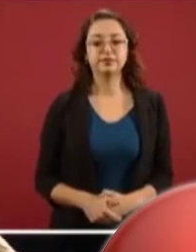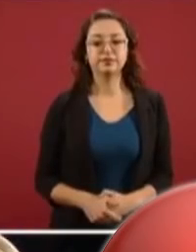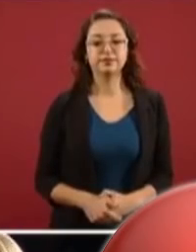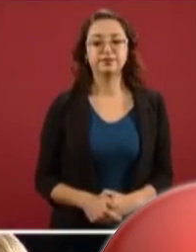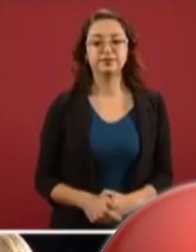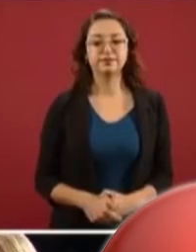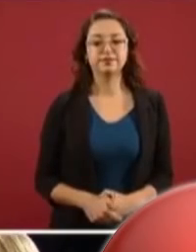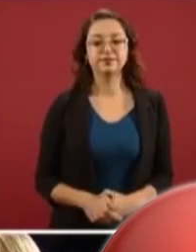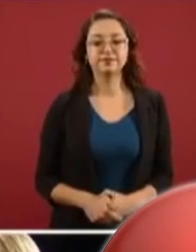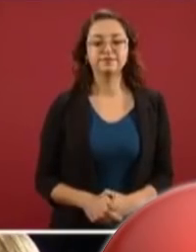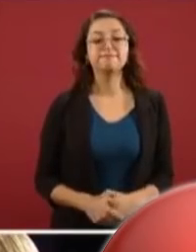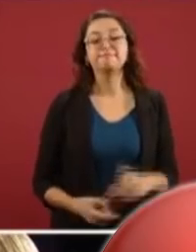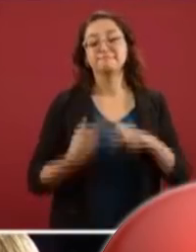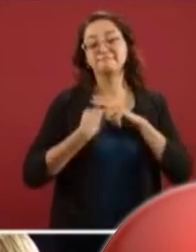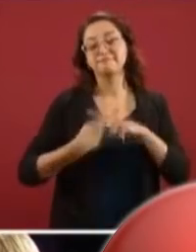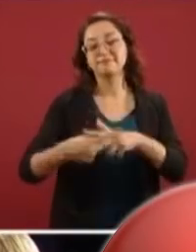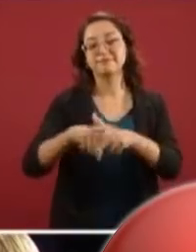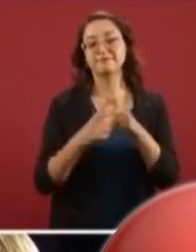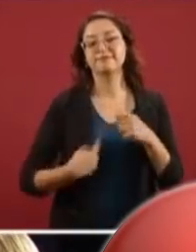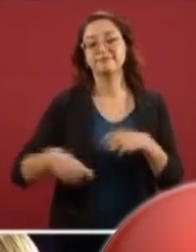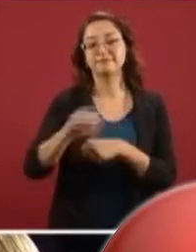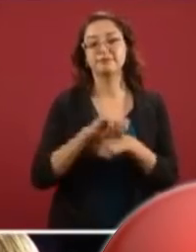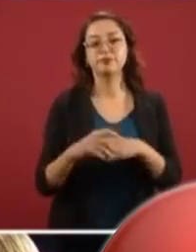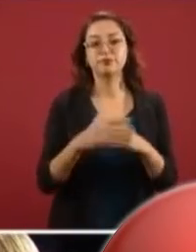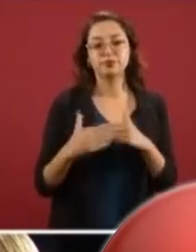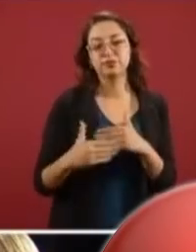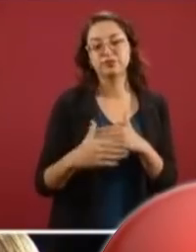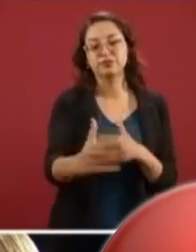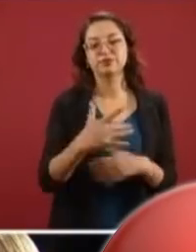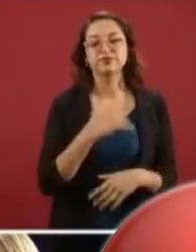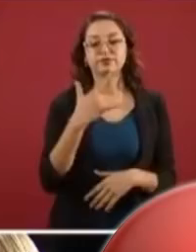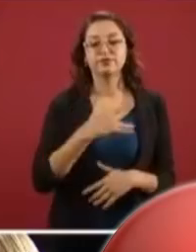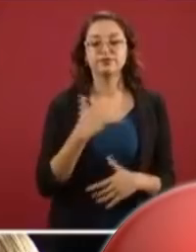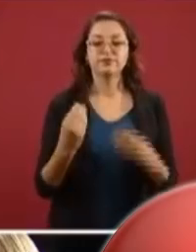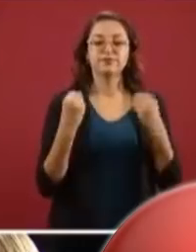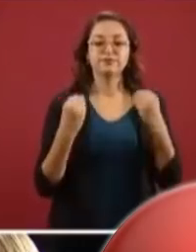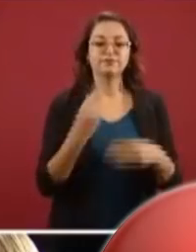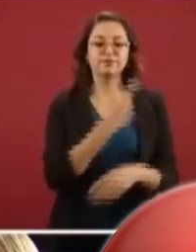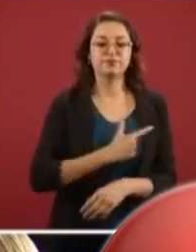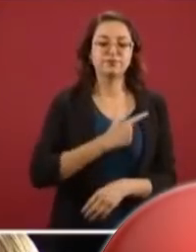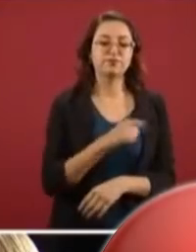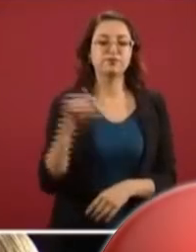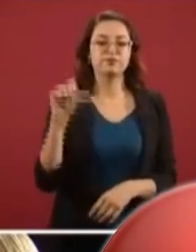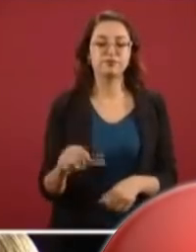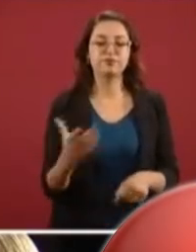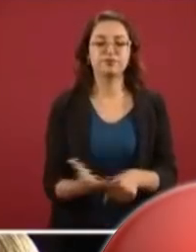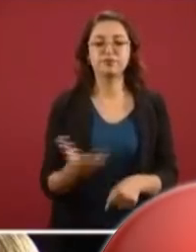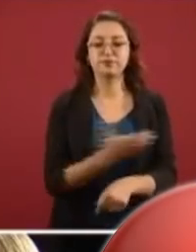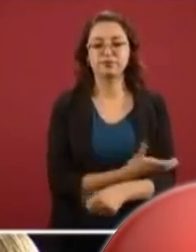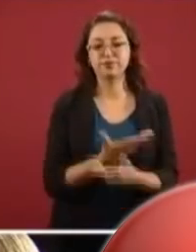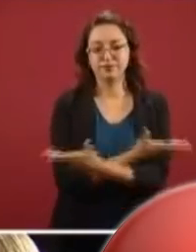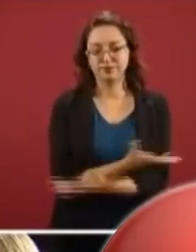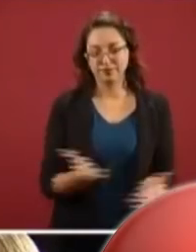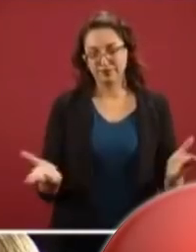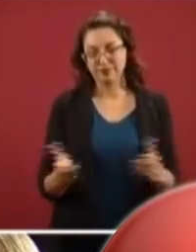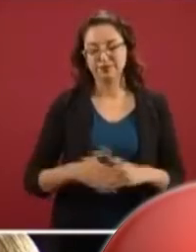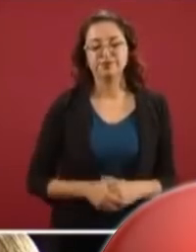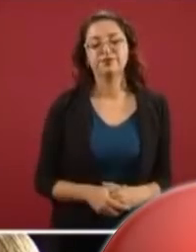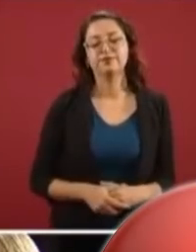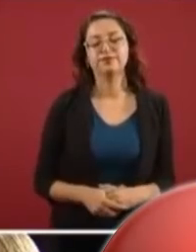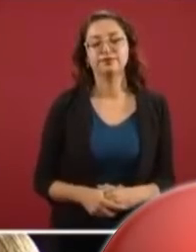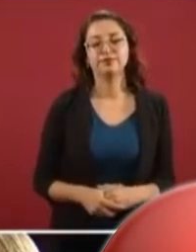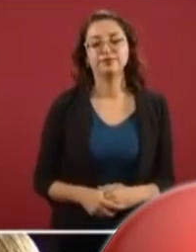Bueno, iniciamos la semana. Nos da mucho gusto estar aquí con ustedes,